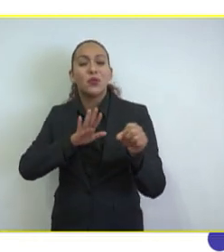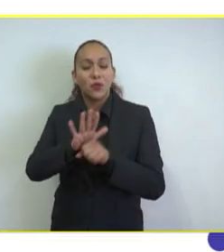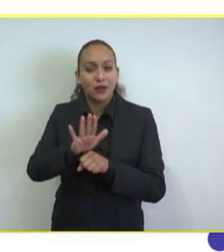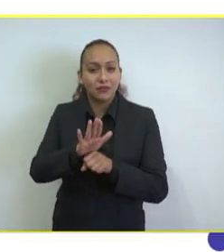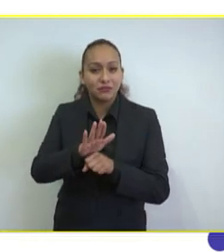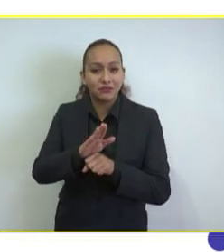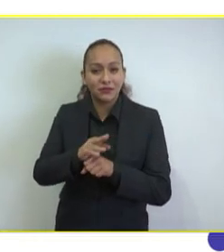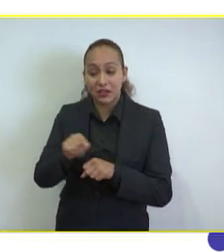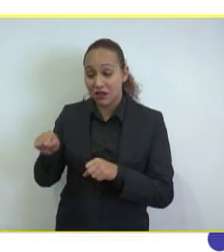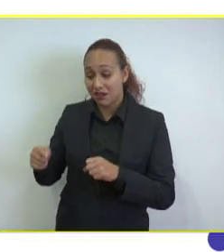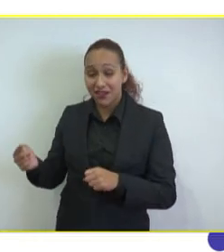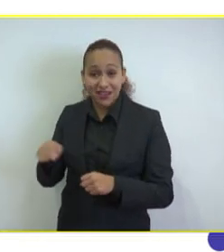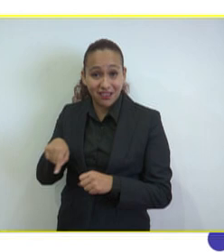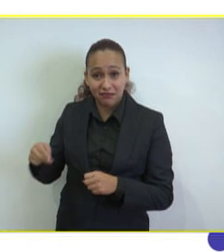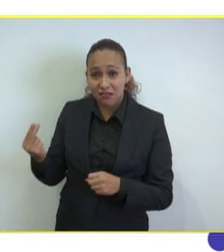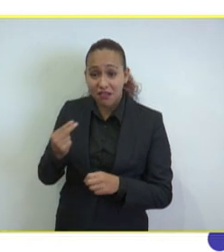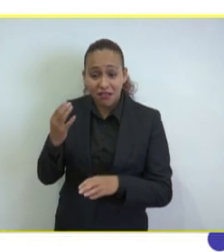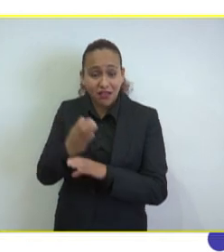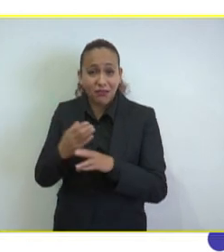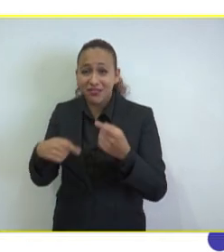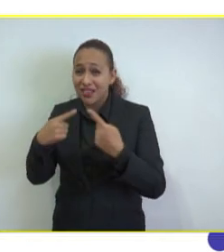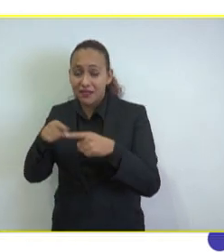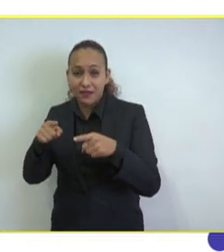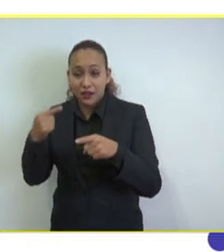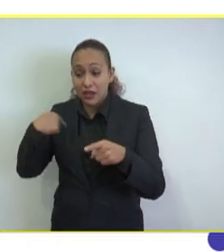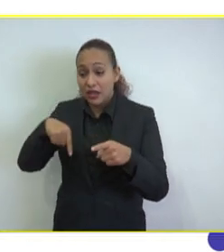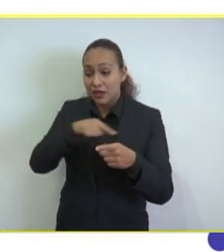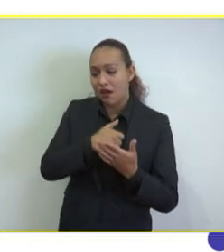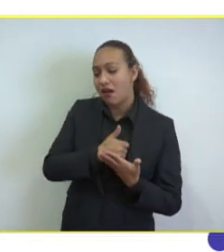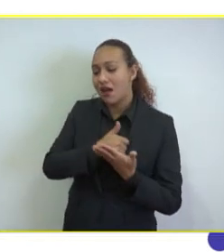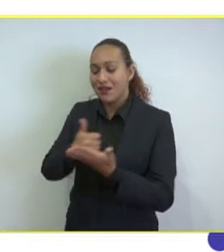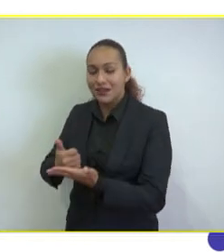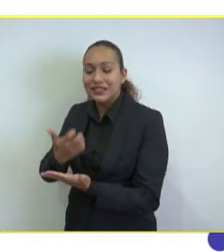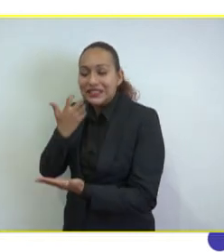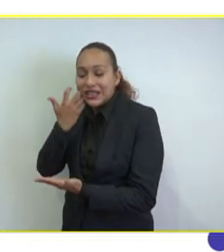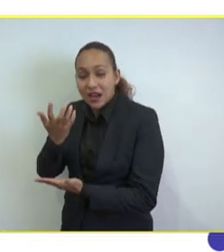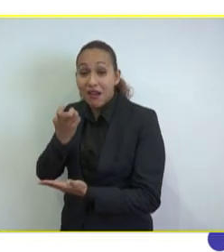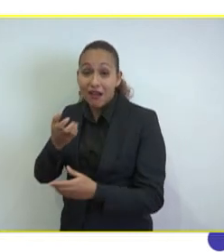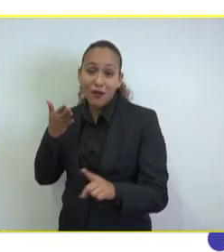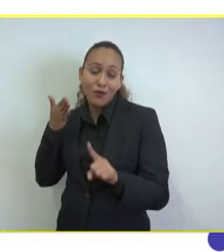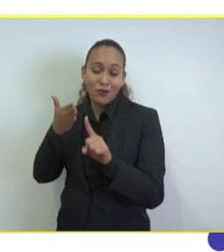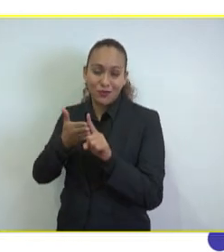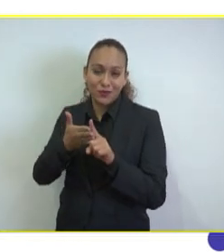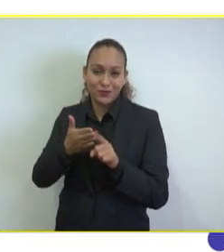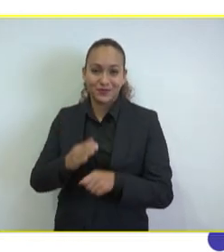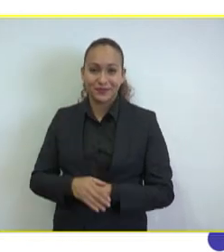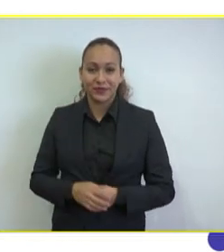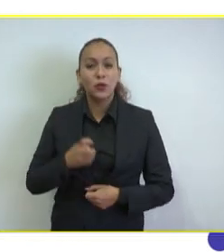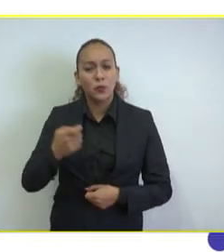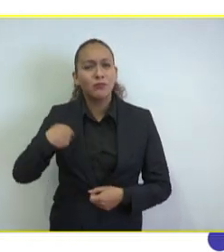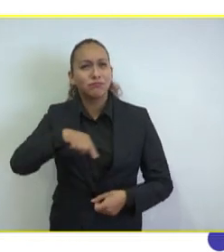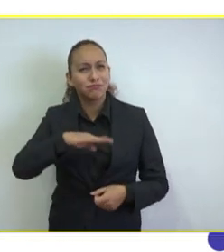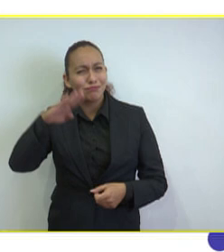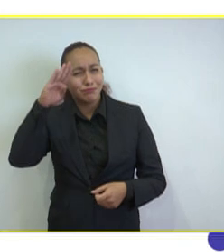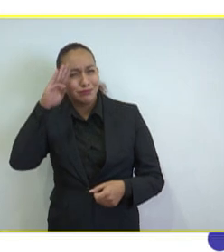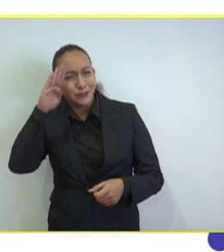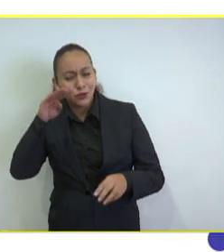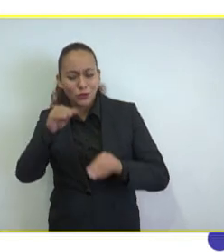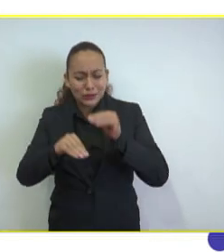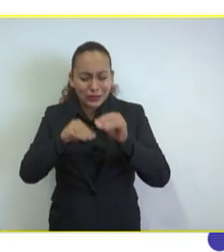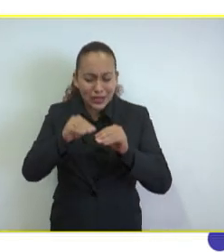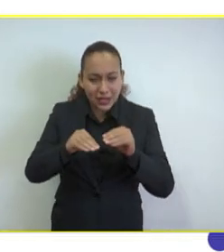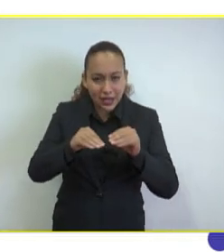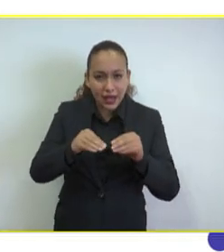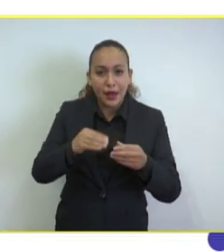manera crear un verdadero acercamiento a la información. Entonces, pues nos quedamos con esa parte de que nada más